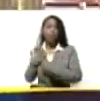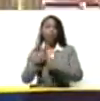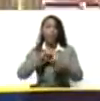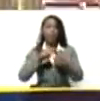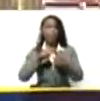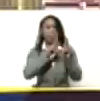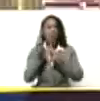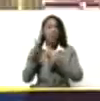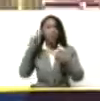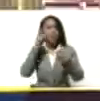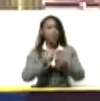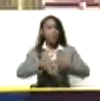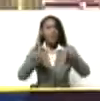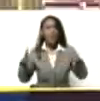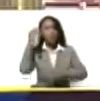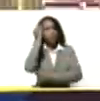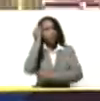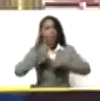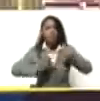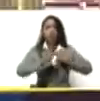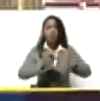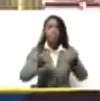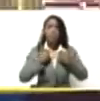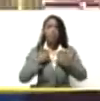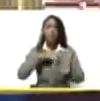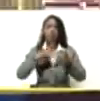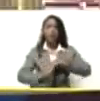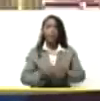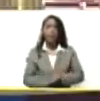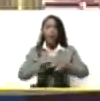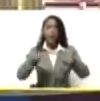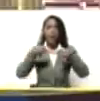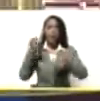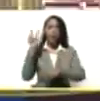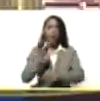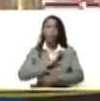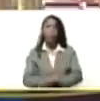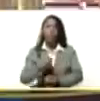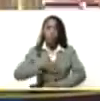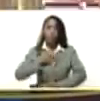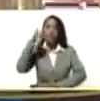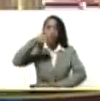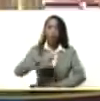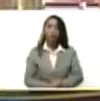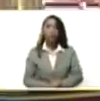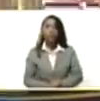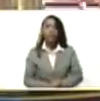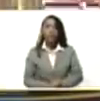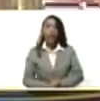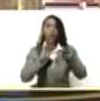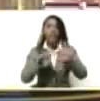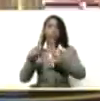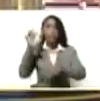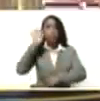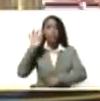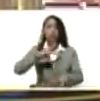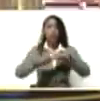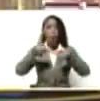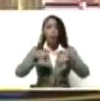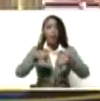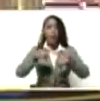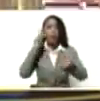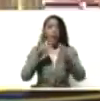1300 por 100.000 habitantes y eeuu llegado a 1350 por 100.000 habitantes venezuela llegaba a 5